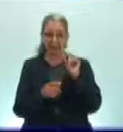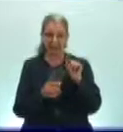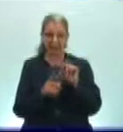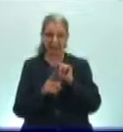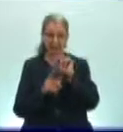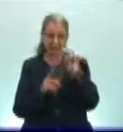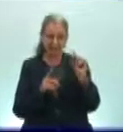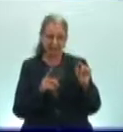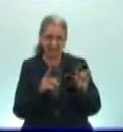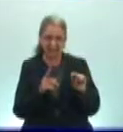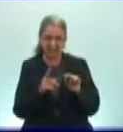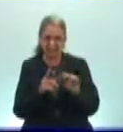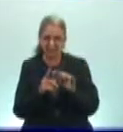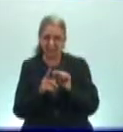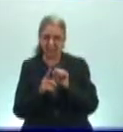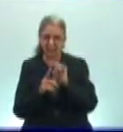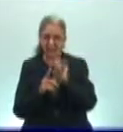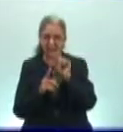de